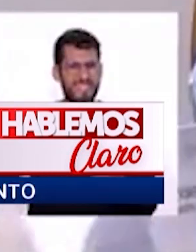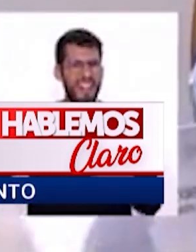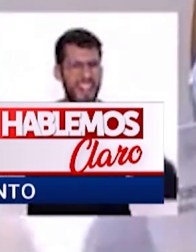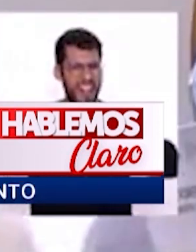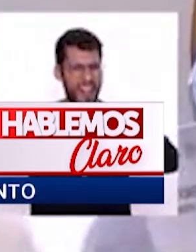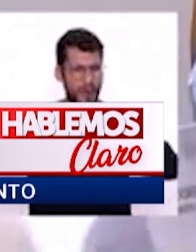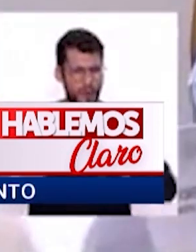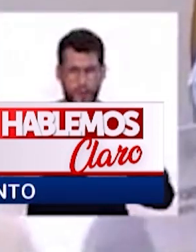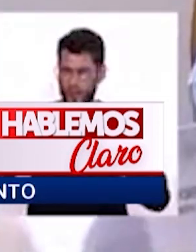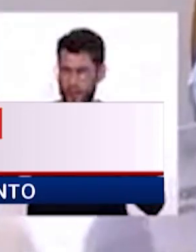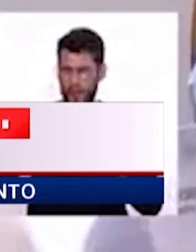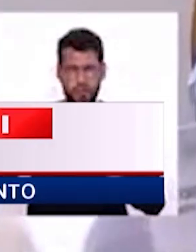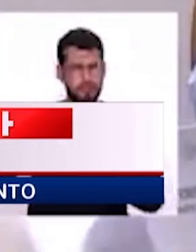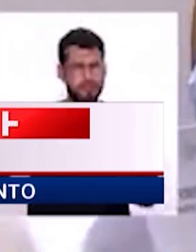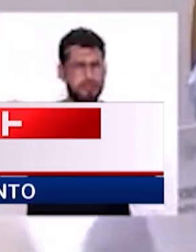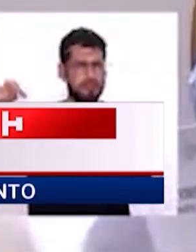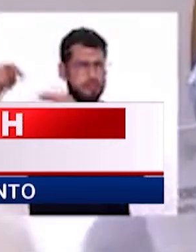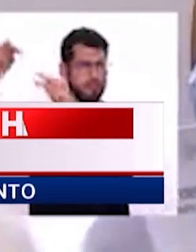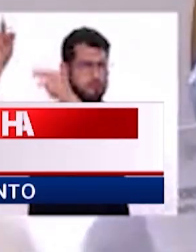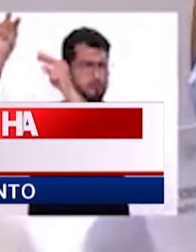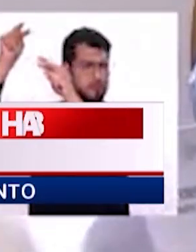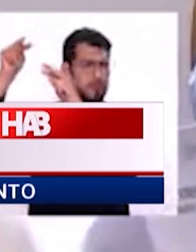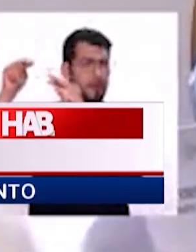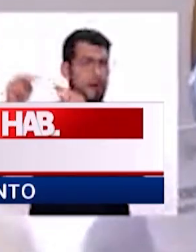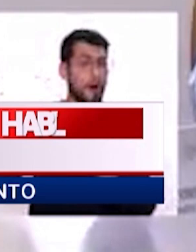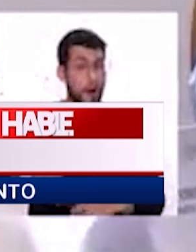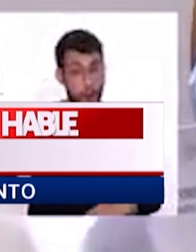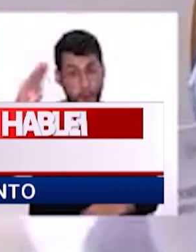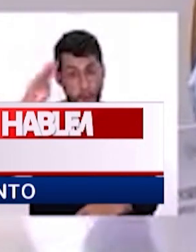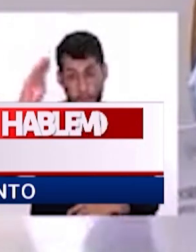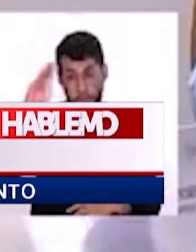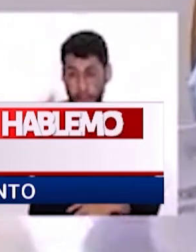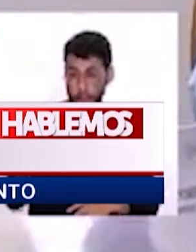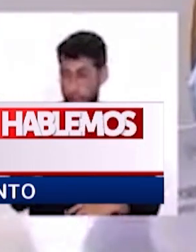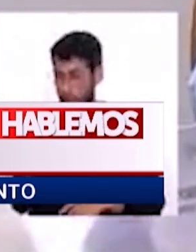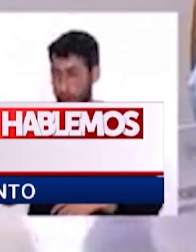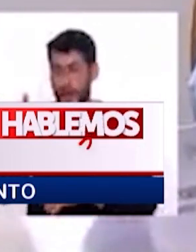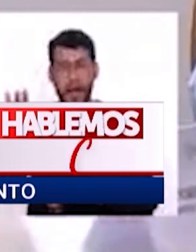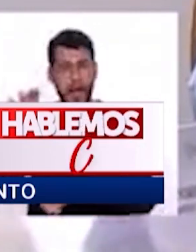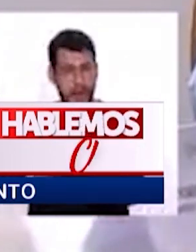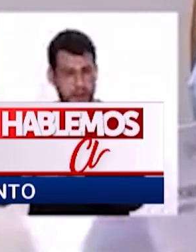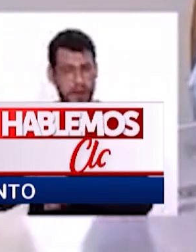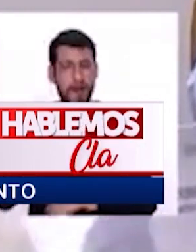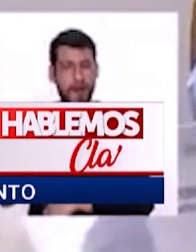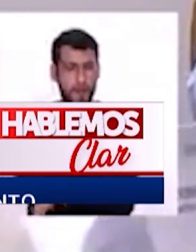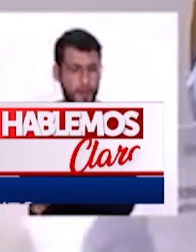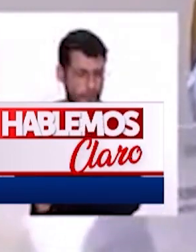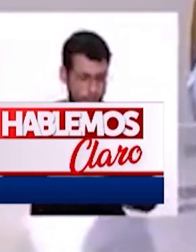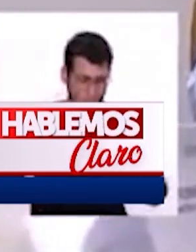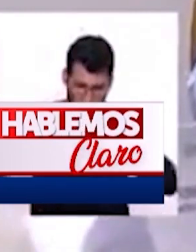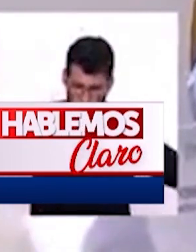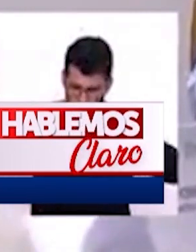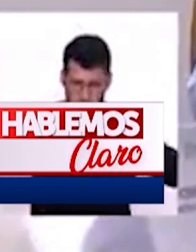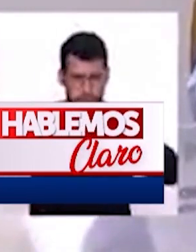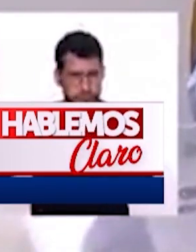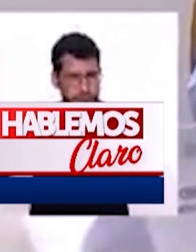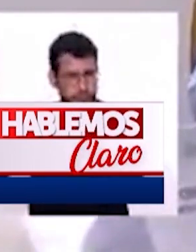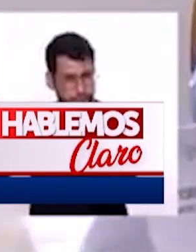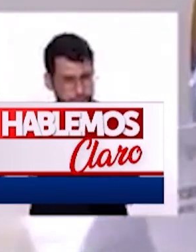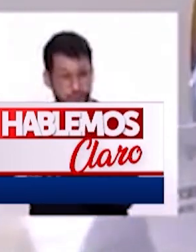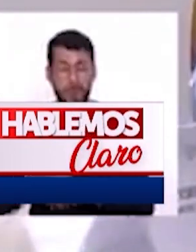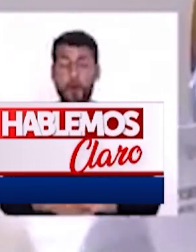Libertad, se ha registrado un nuevo crimen en la provincia de Virú. Sin embargo, ella durante